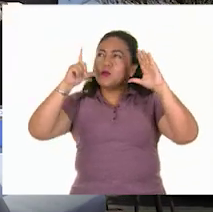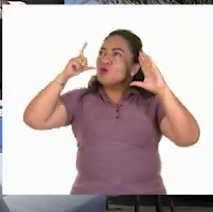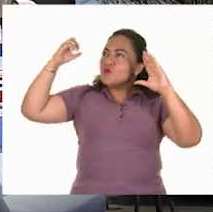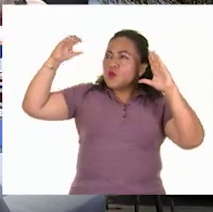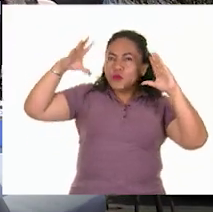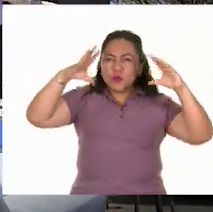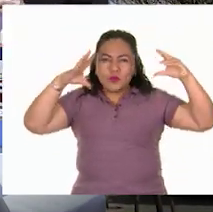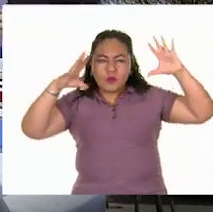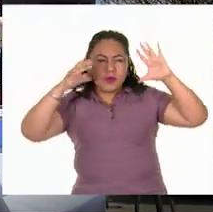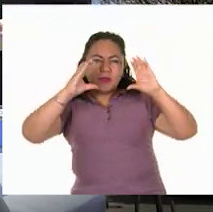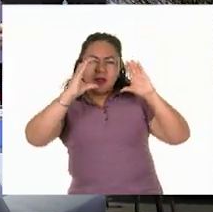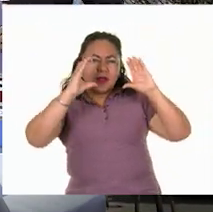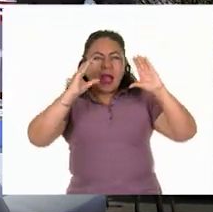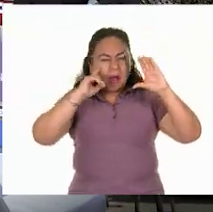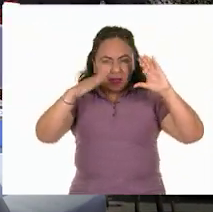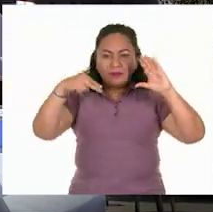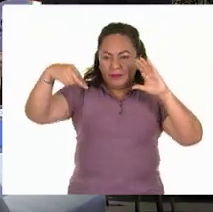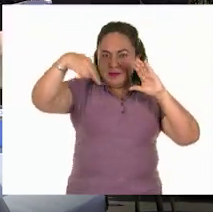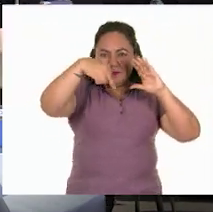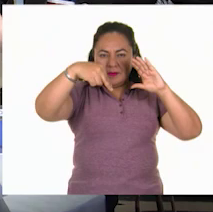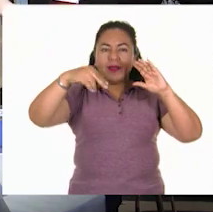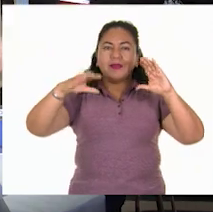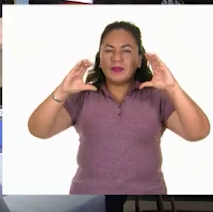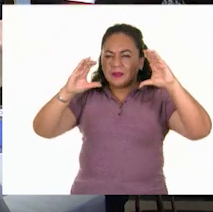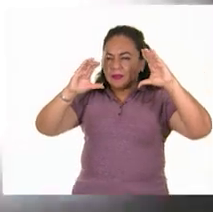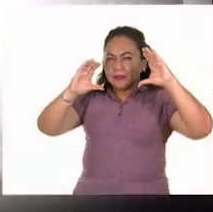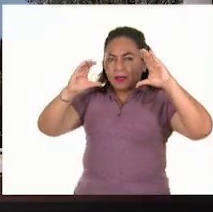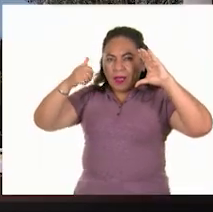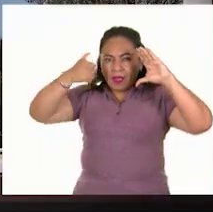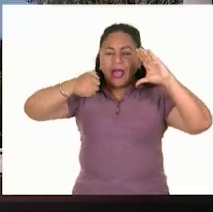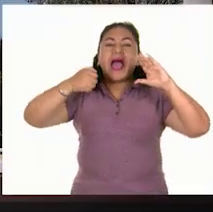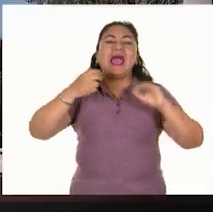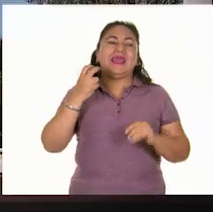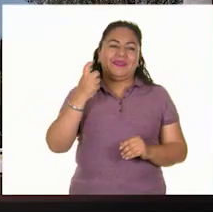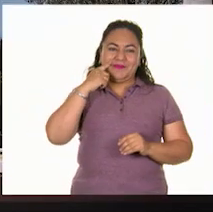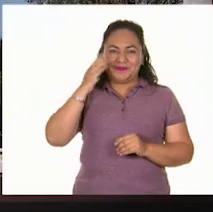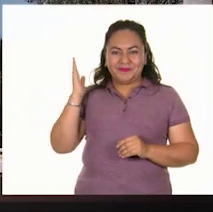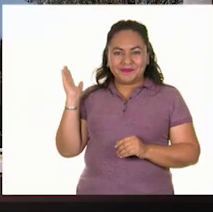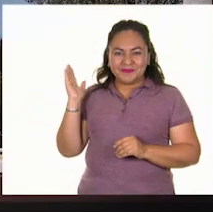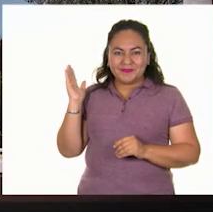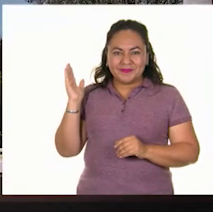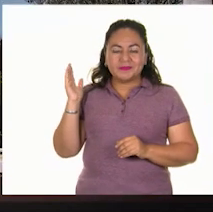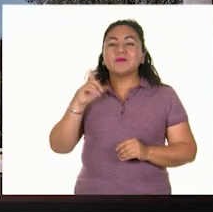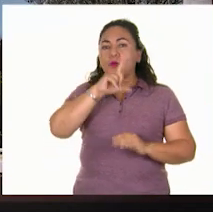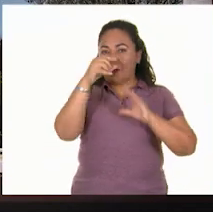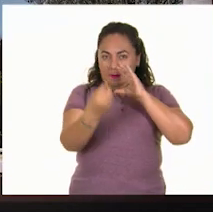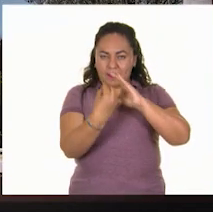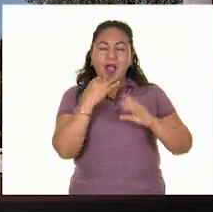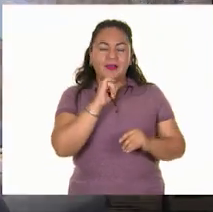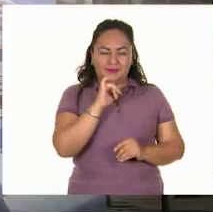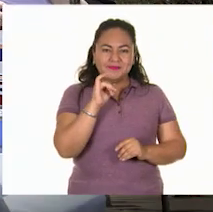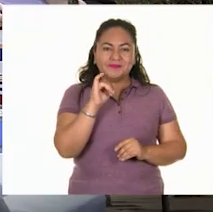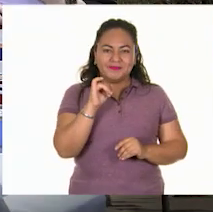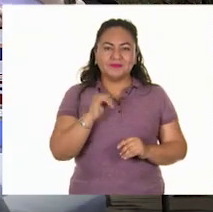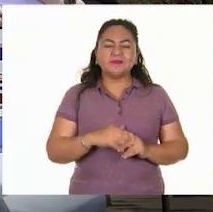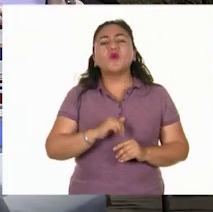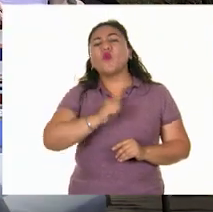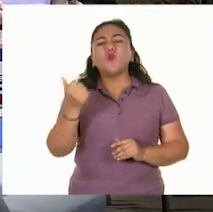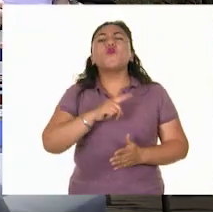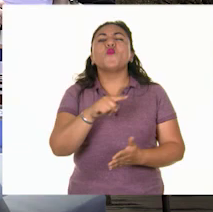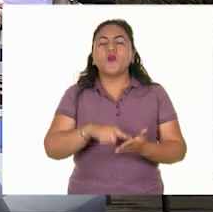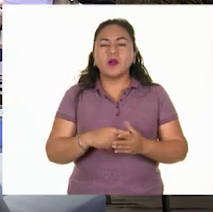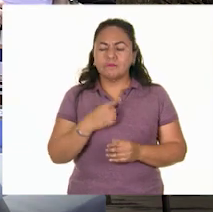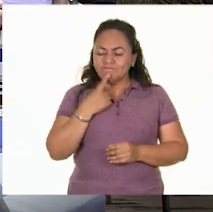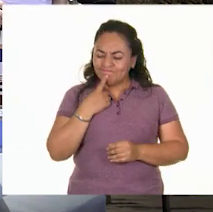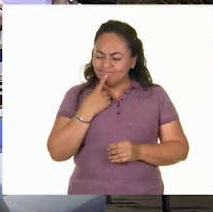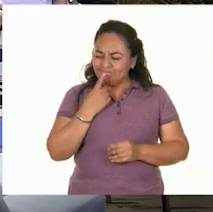iluminada. A ver, yo ¿dónde, Eric? Quiero... Me pongo... ¡Eso! Ah, ¿me la mandas? Sí, claro. ¿A dónde quieres ir ahora?